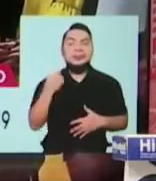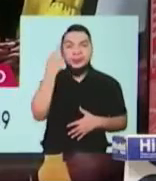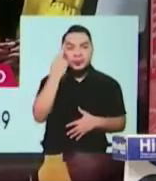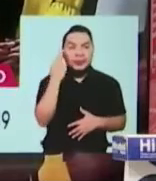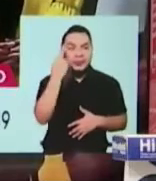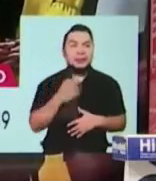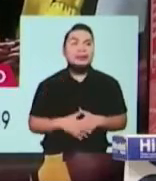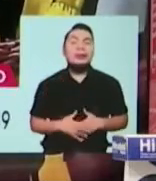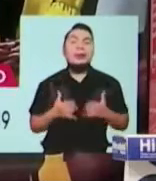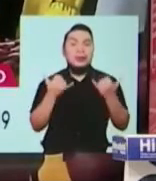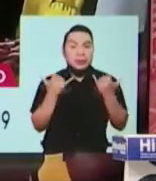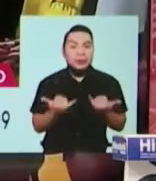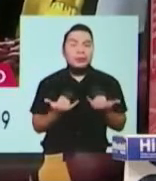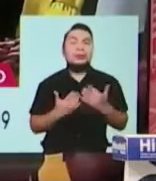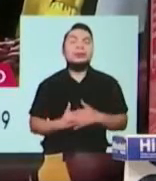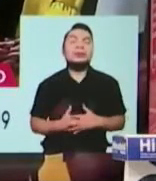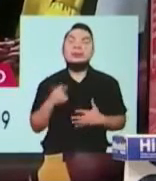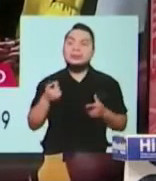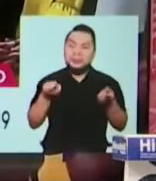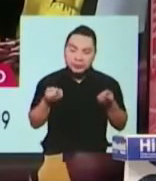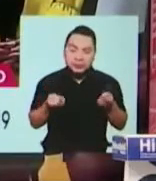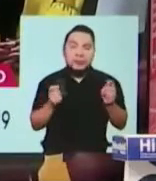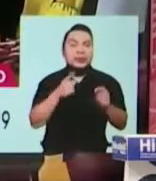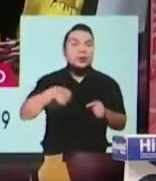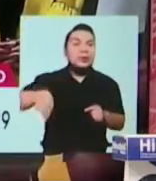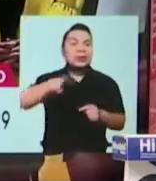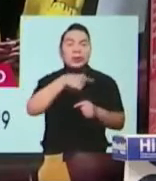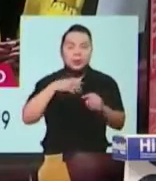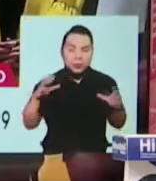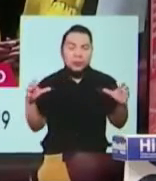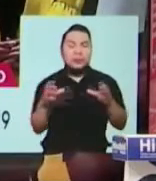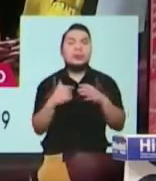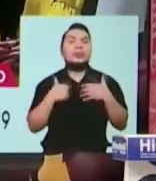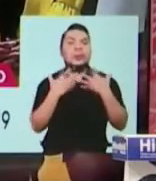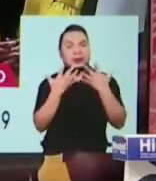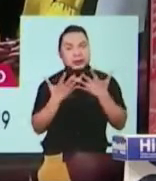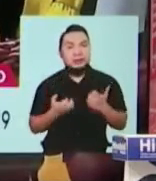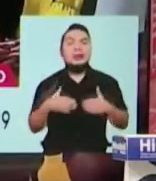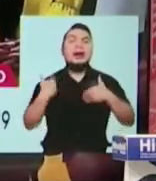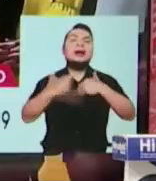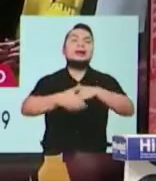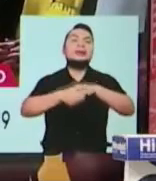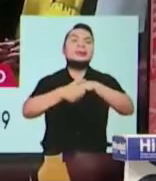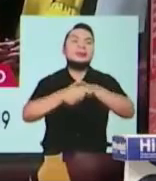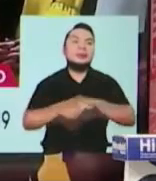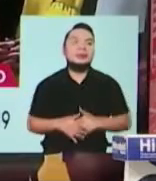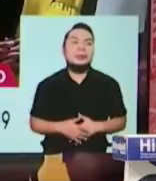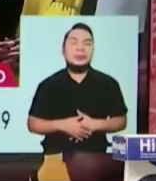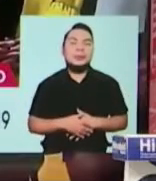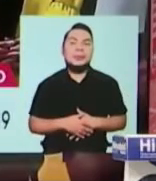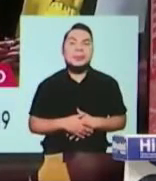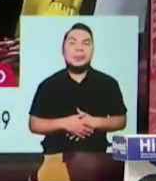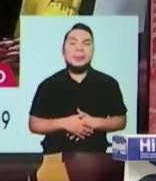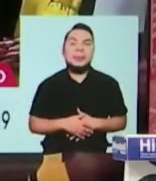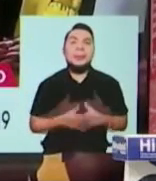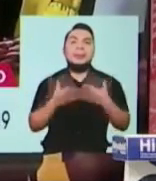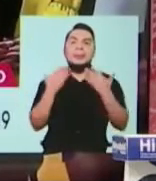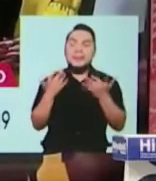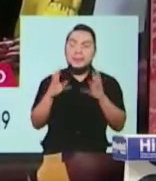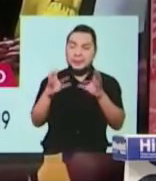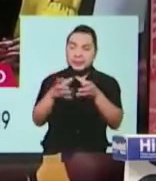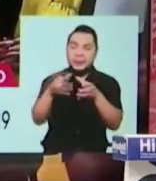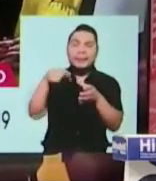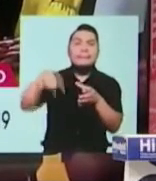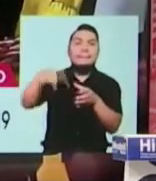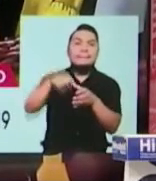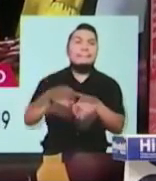pasar. Entonces después no le eches la culpa de tus problemas al gobernador regional, al presidente de la región,